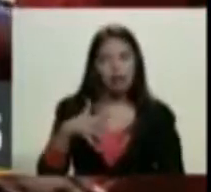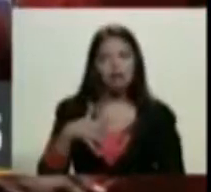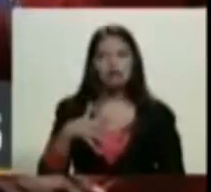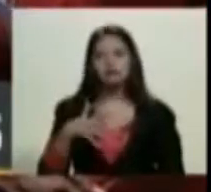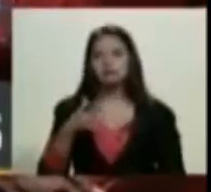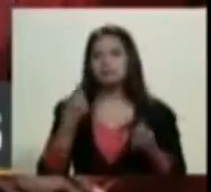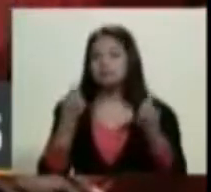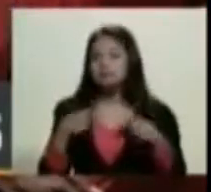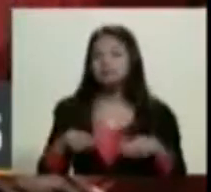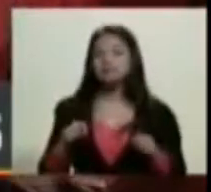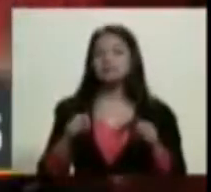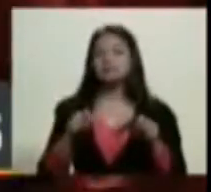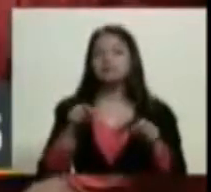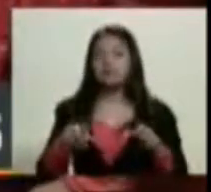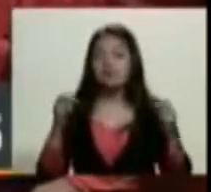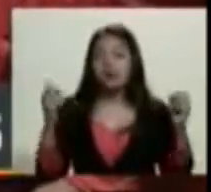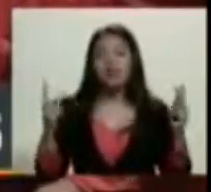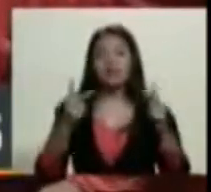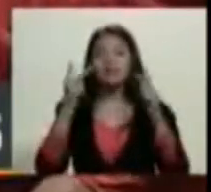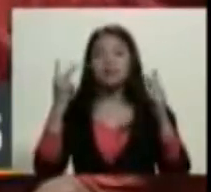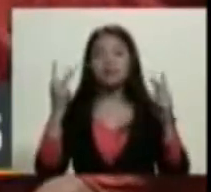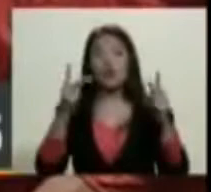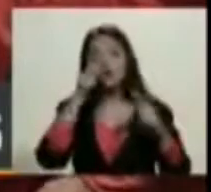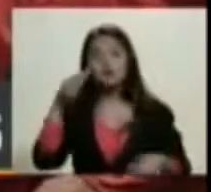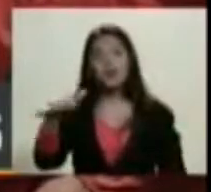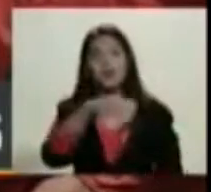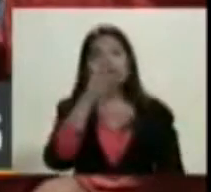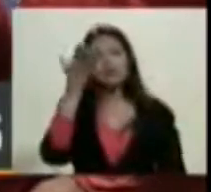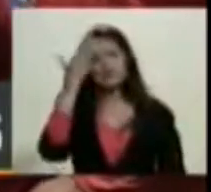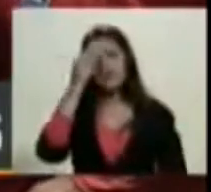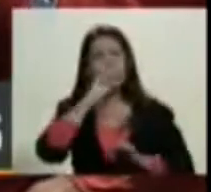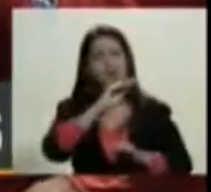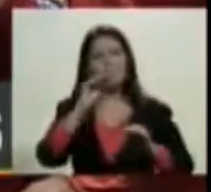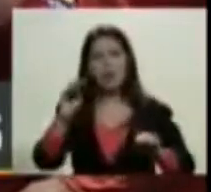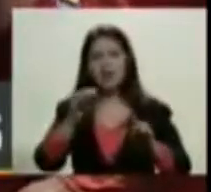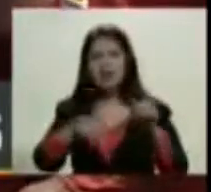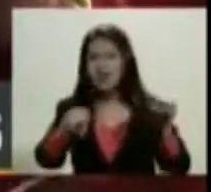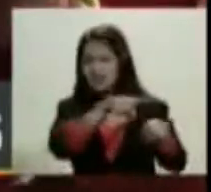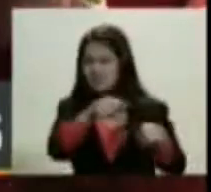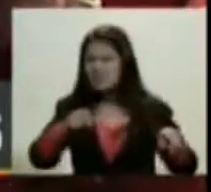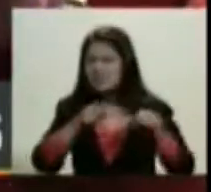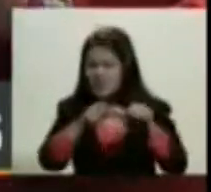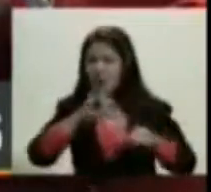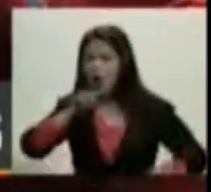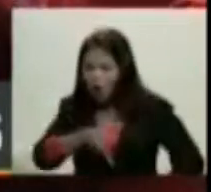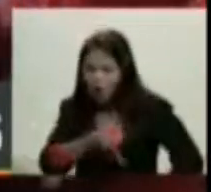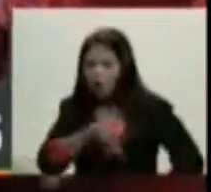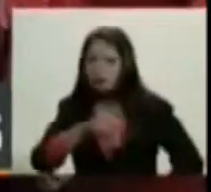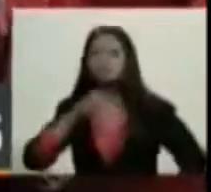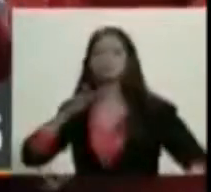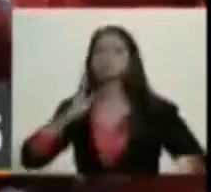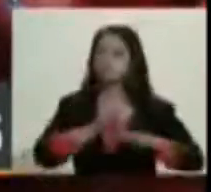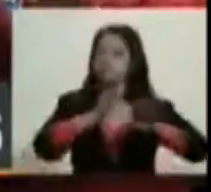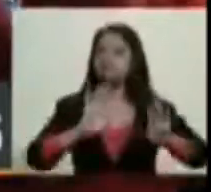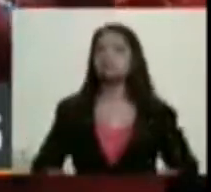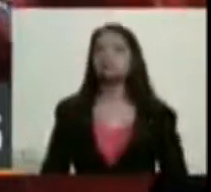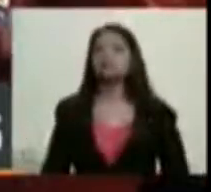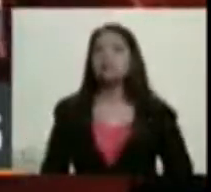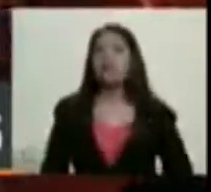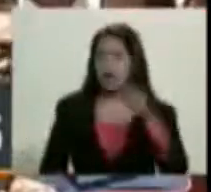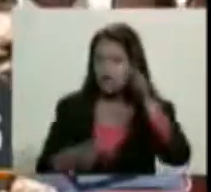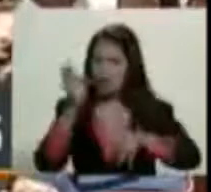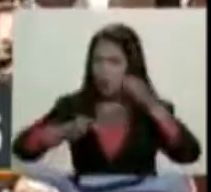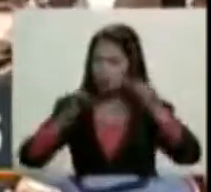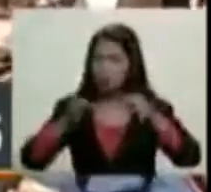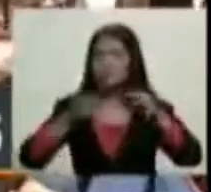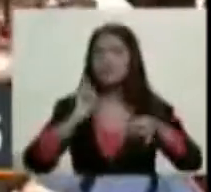empañar esta victoria que es del pueblo sepan que si siguen jodiendo vamos por ellos y que la justicia van a tener